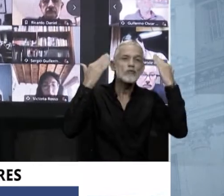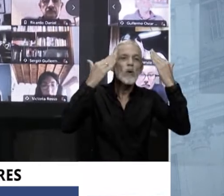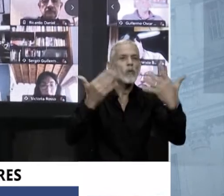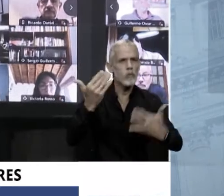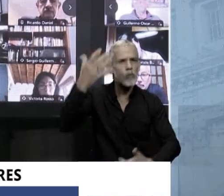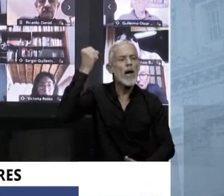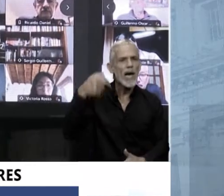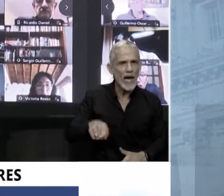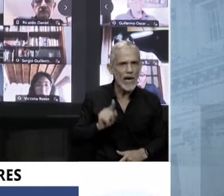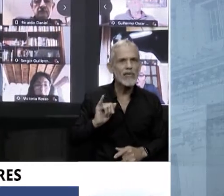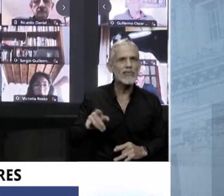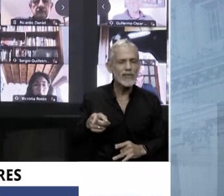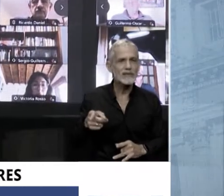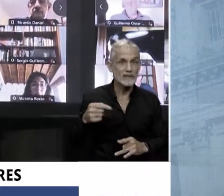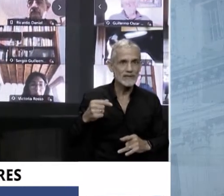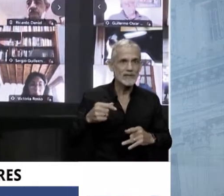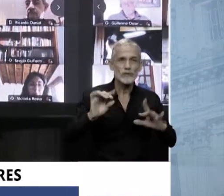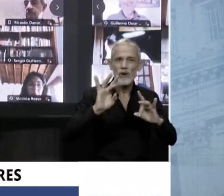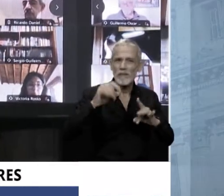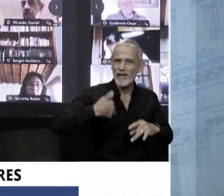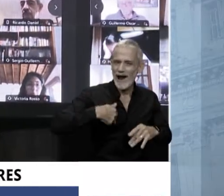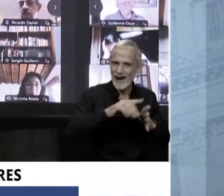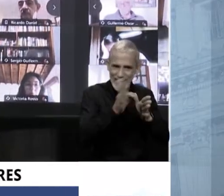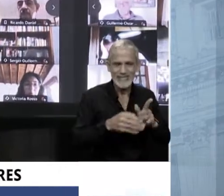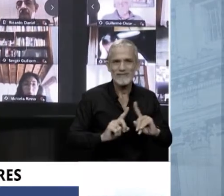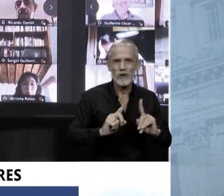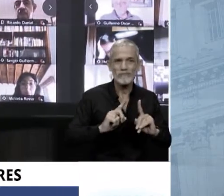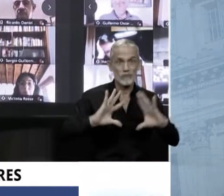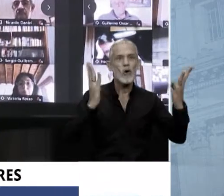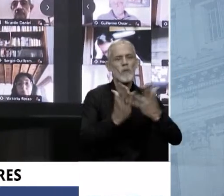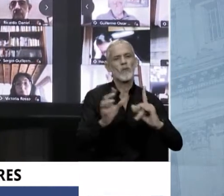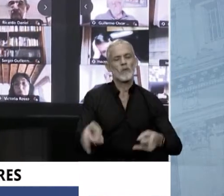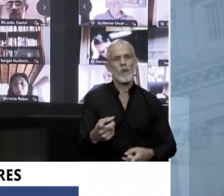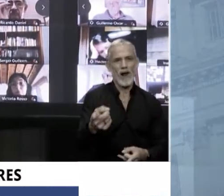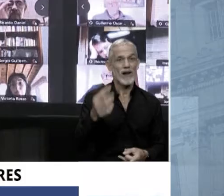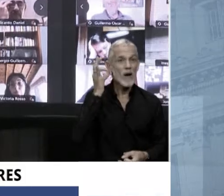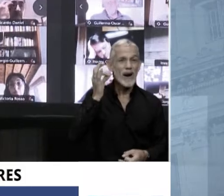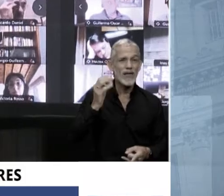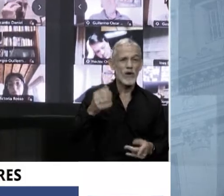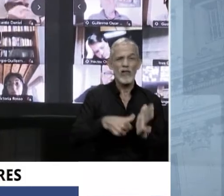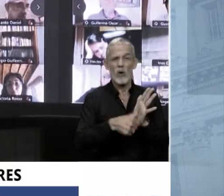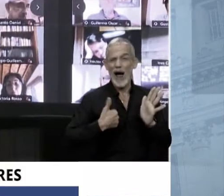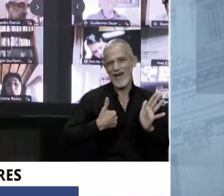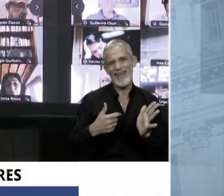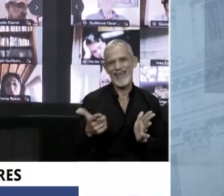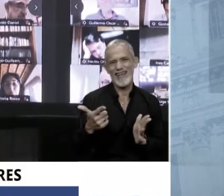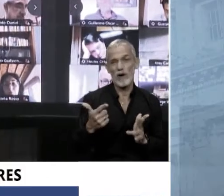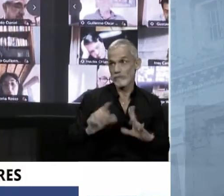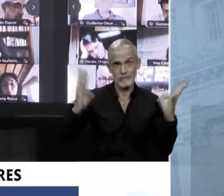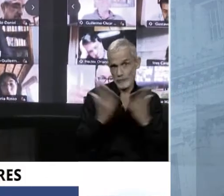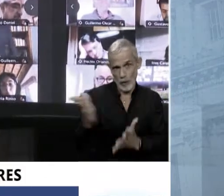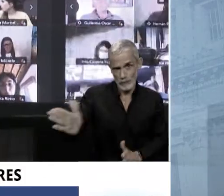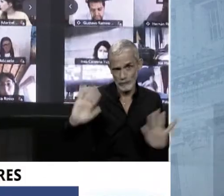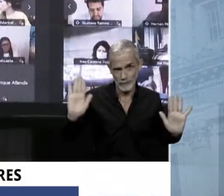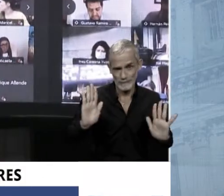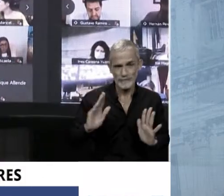pueden cumplir y trascendió nuestra frontera. Diego Armando Maradona dejó de ser argentinos y no nos tiene que doler,